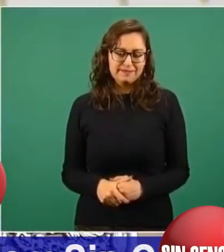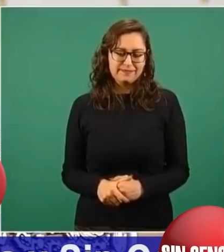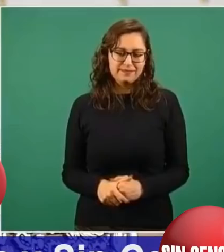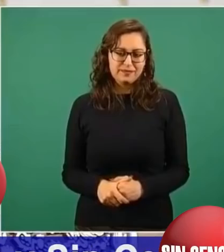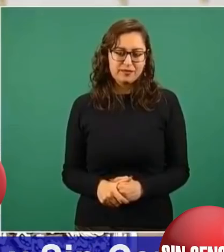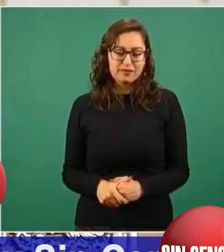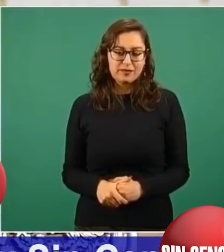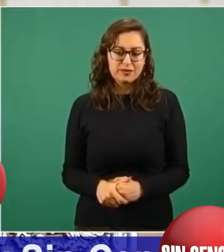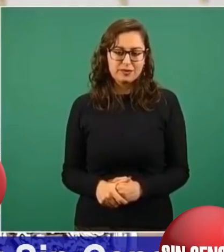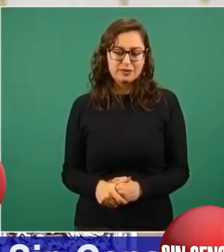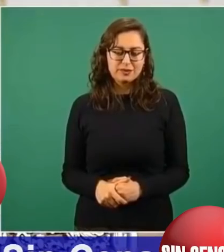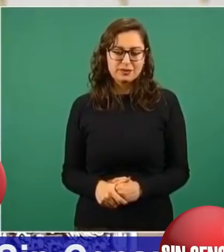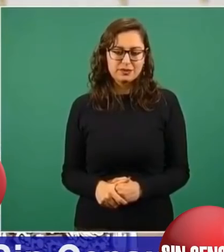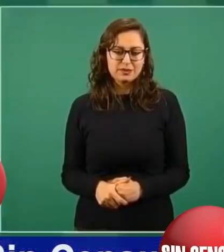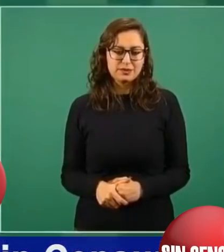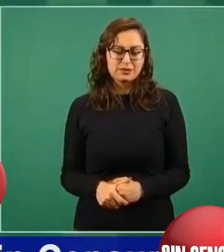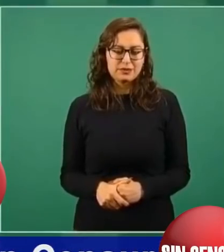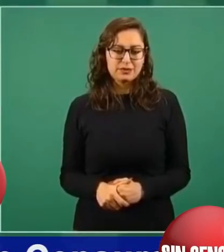¿Quién era